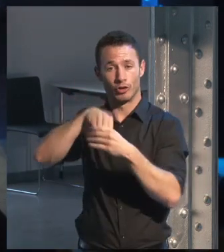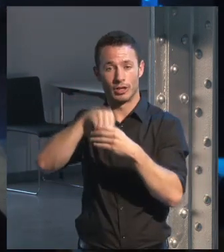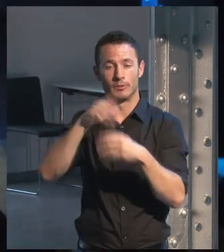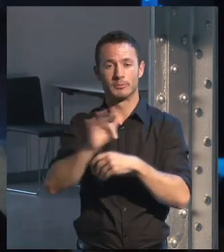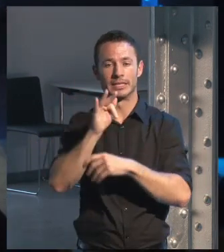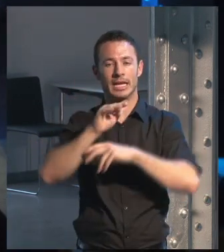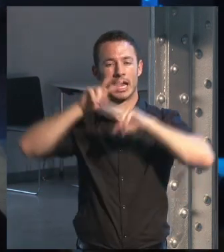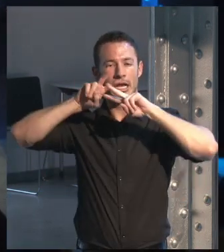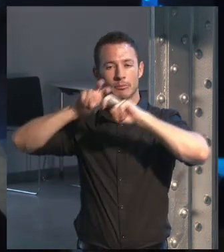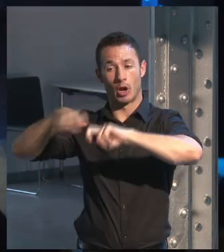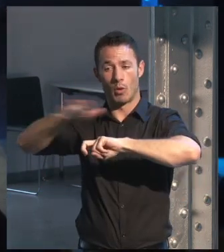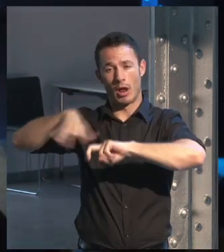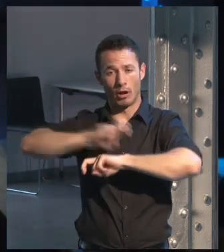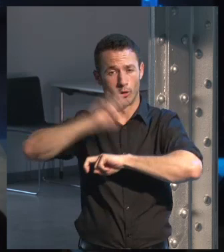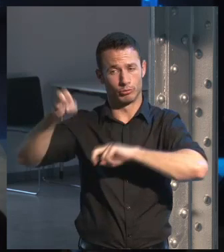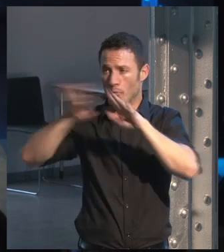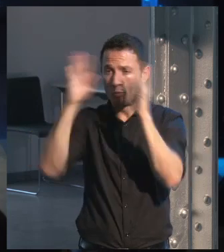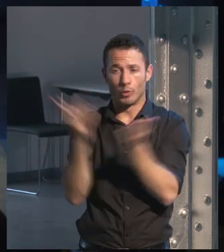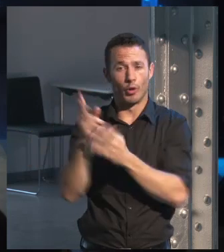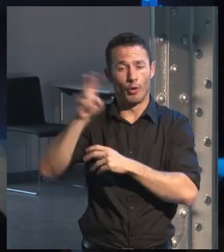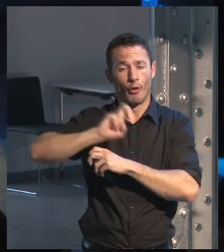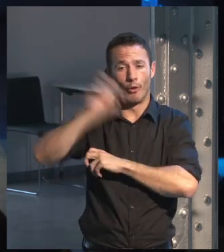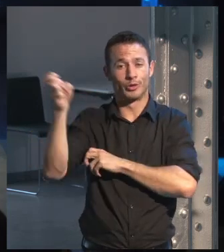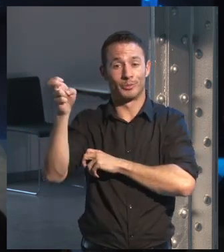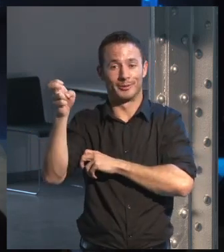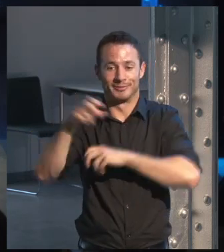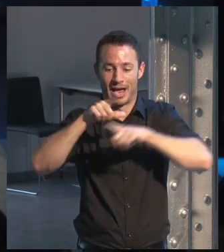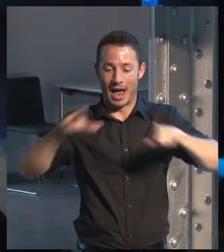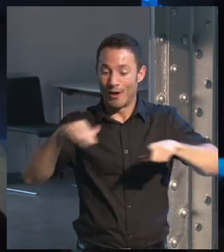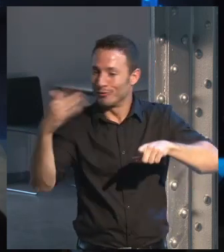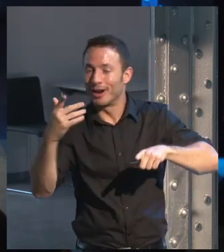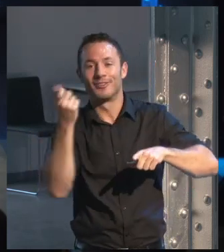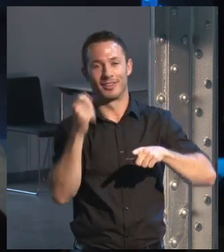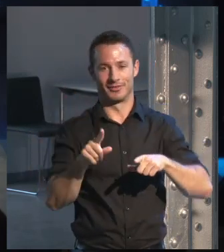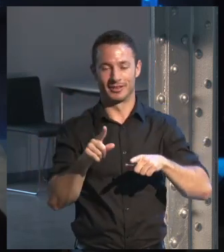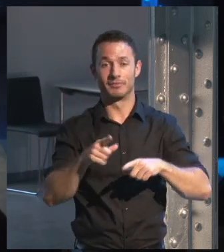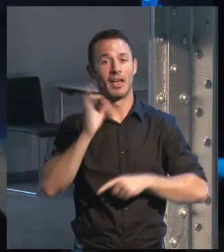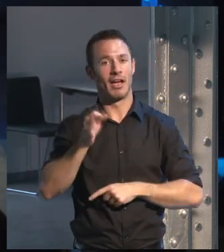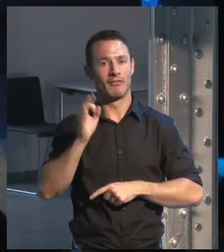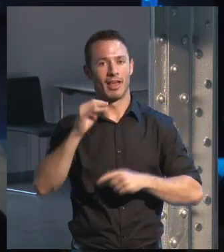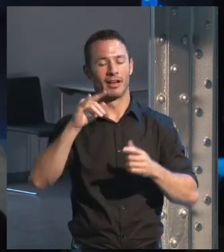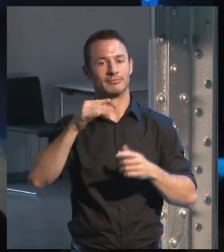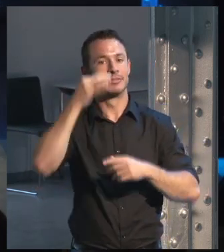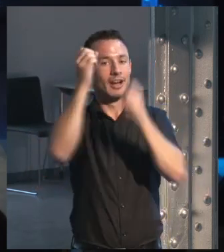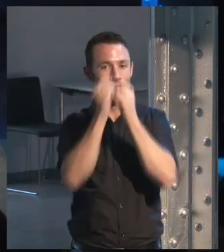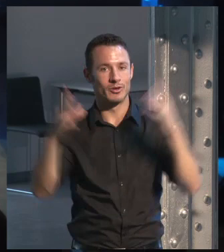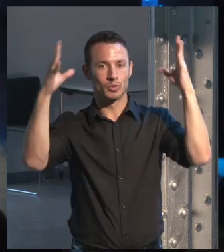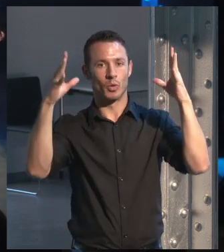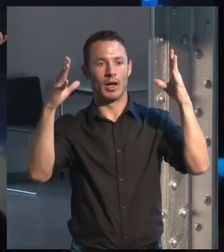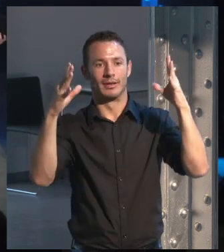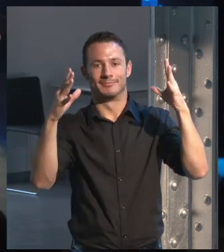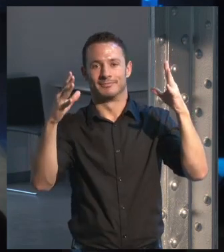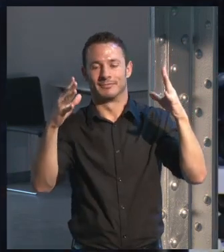explorar otros lugares, otros mundos sin salir del aula. Es verdad que la realidad virtual todavía no es